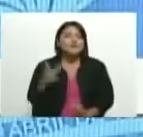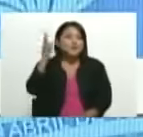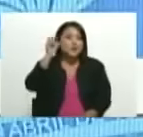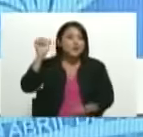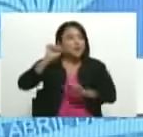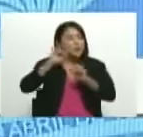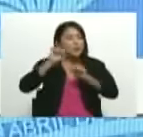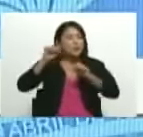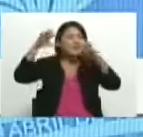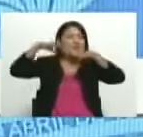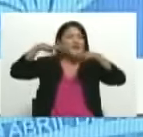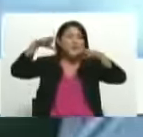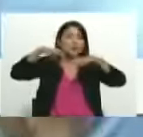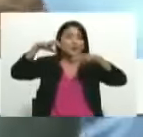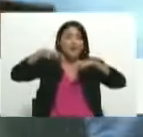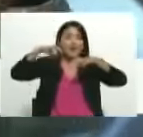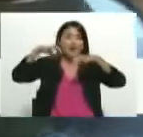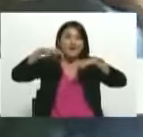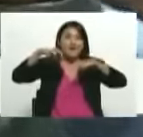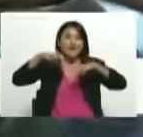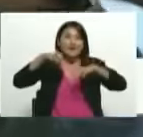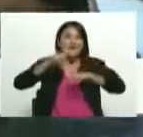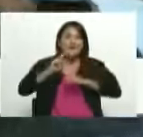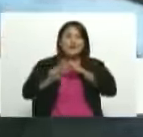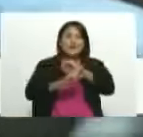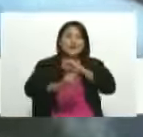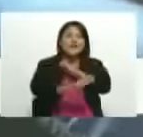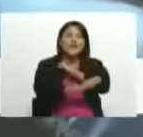Un trueno del tamaño del fraude del domingo.